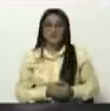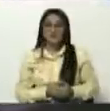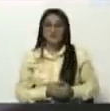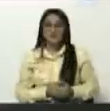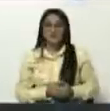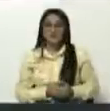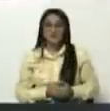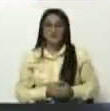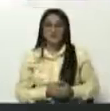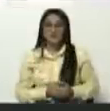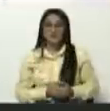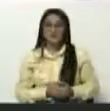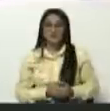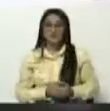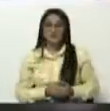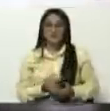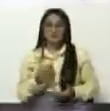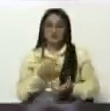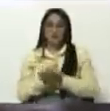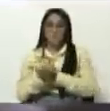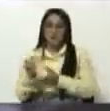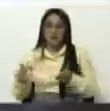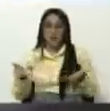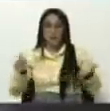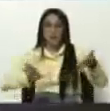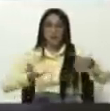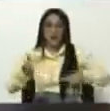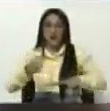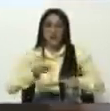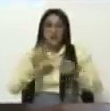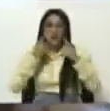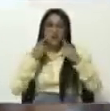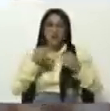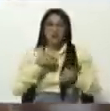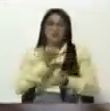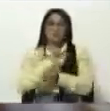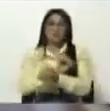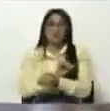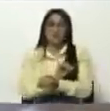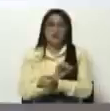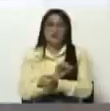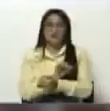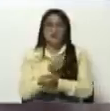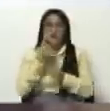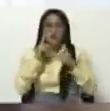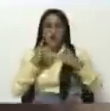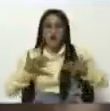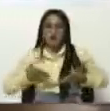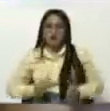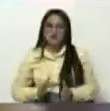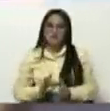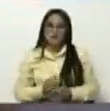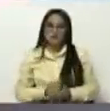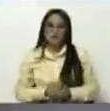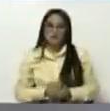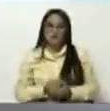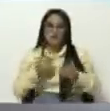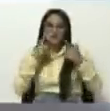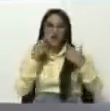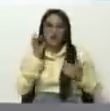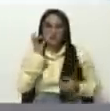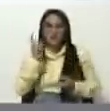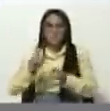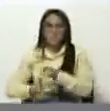llorar compañeros muertos, llorar una prisión, llorar los hijos, llorar la